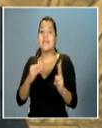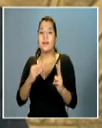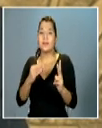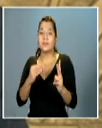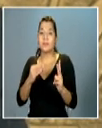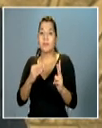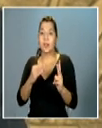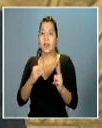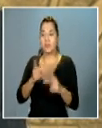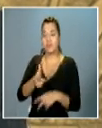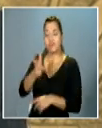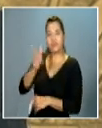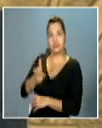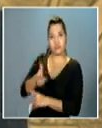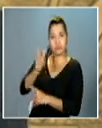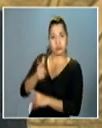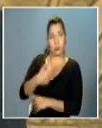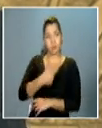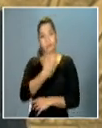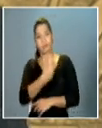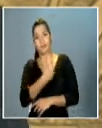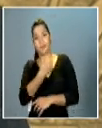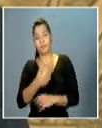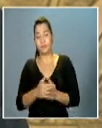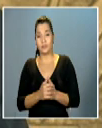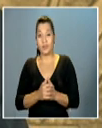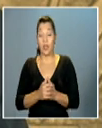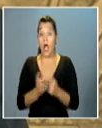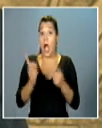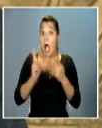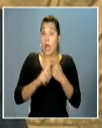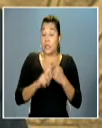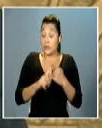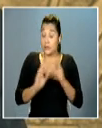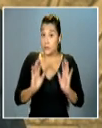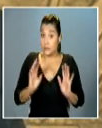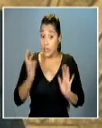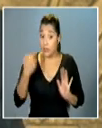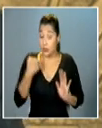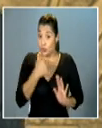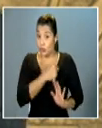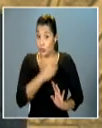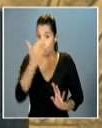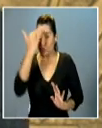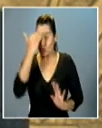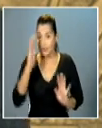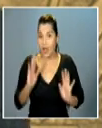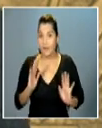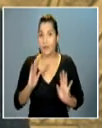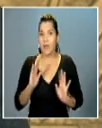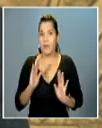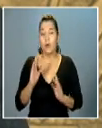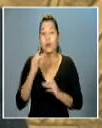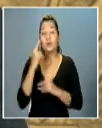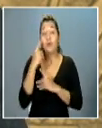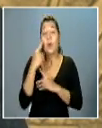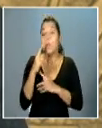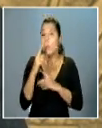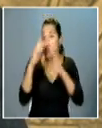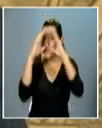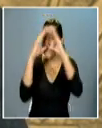accionaron un arma de fuego en contra suya. Hasta donde tenemos en este momento entendido y sobre la base de una visualización